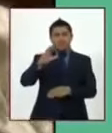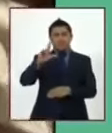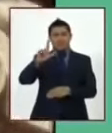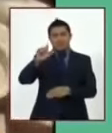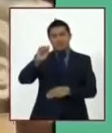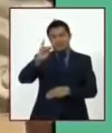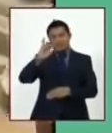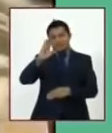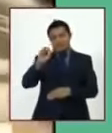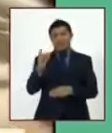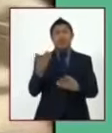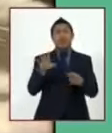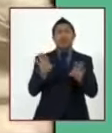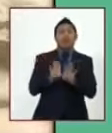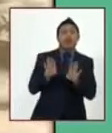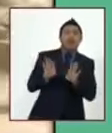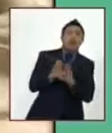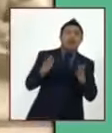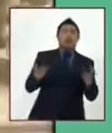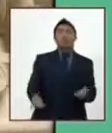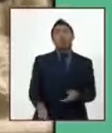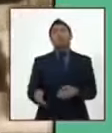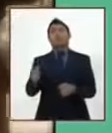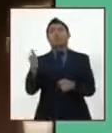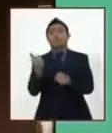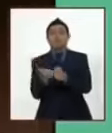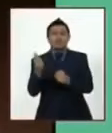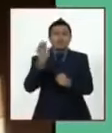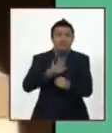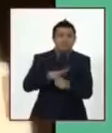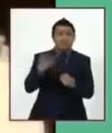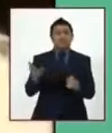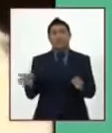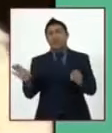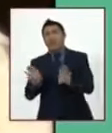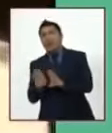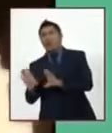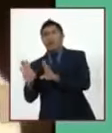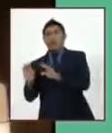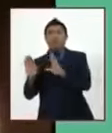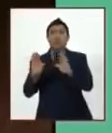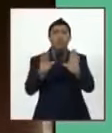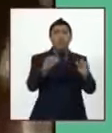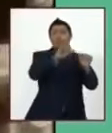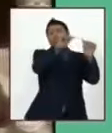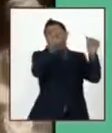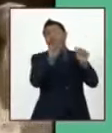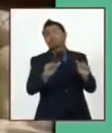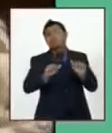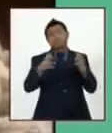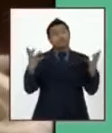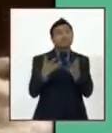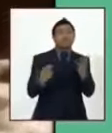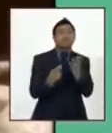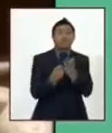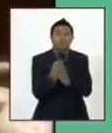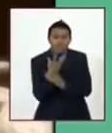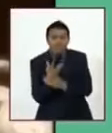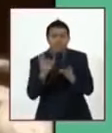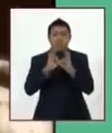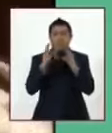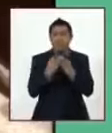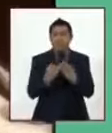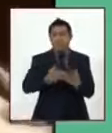Borbones, de cómo administrar y cómo enseñar el arte. Ahora se van a crear planes de estudio, se van a Se van a volver a